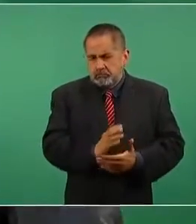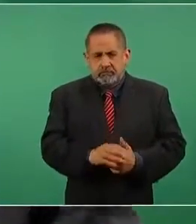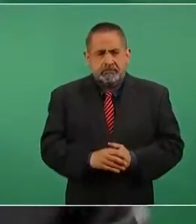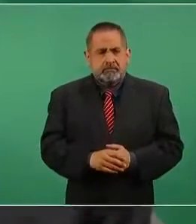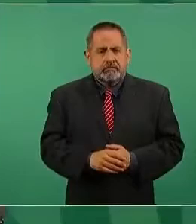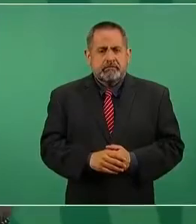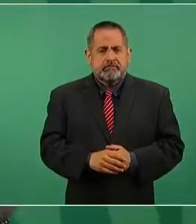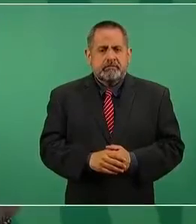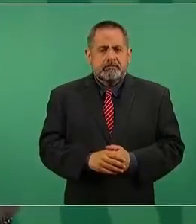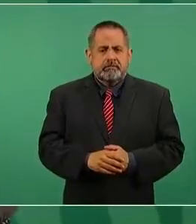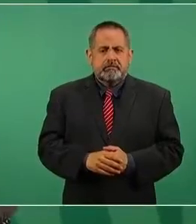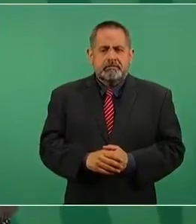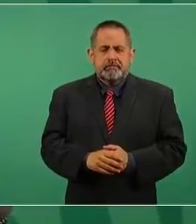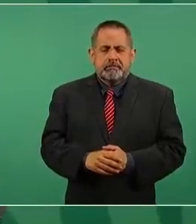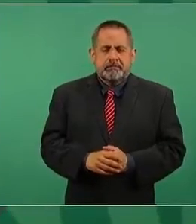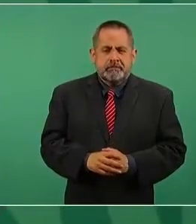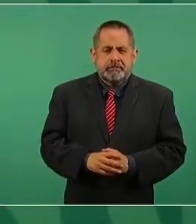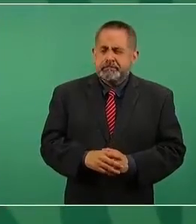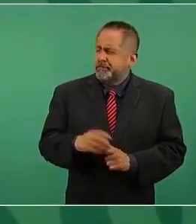¿Cuánto